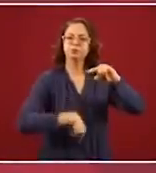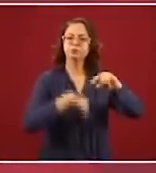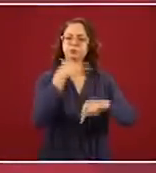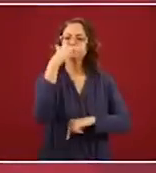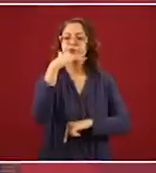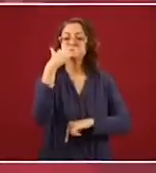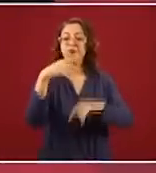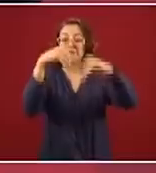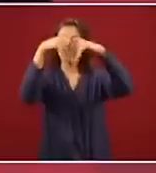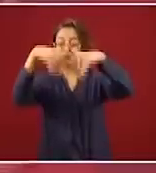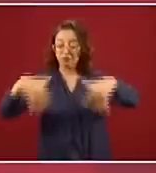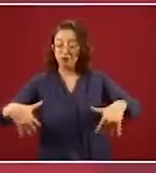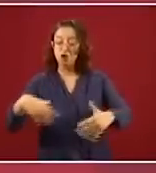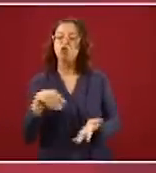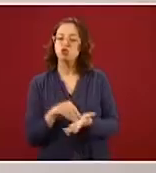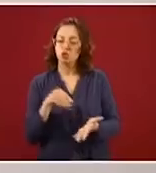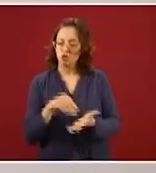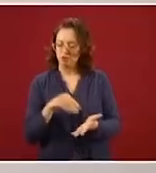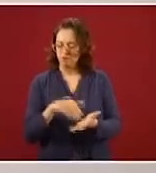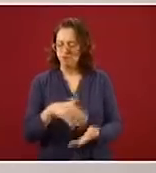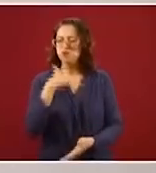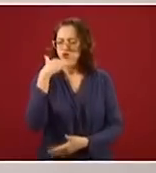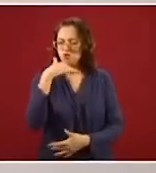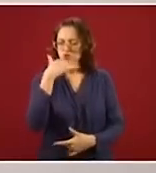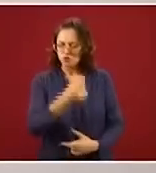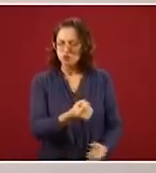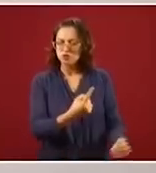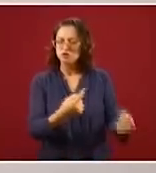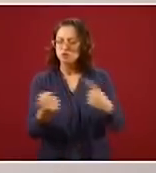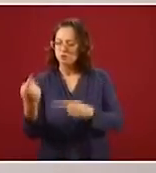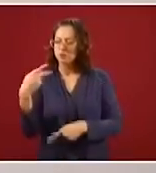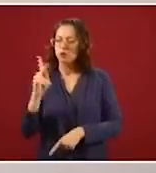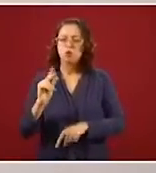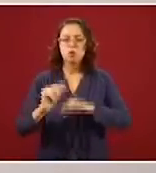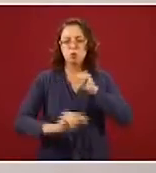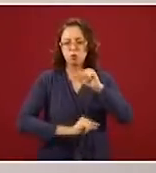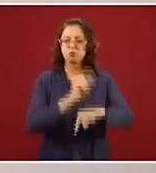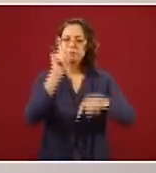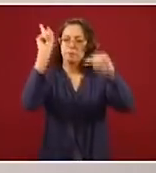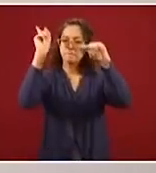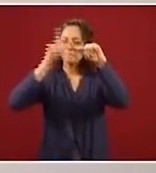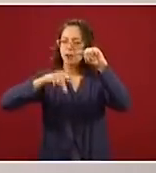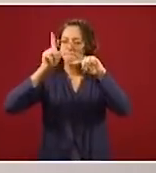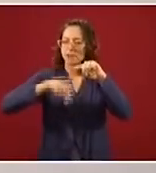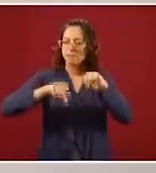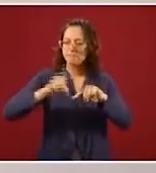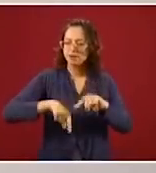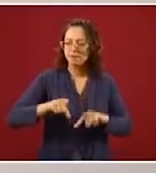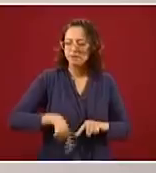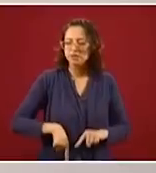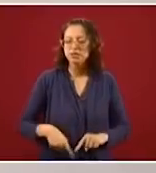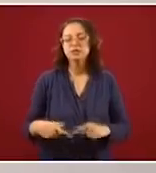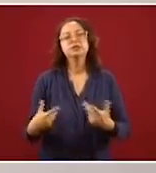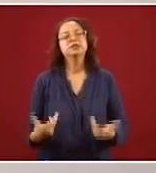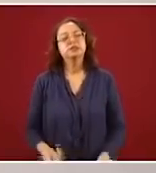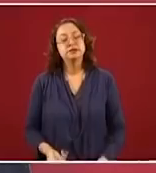a ir limpiando, ya vamos limpiando. Entonces, eso se